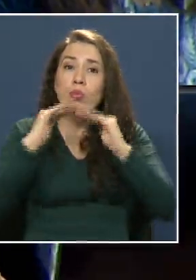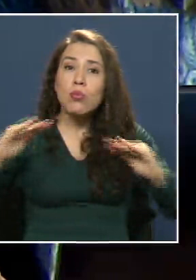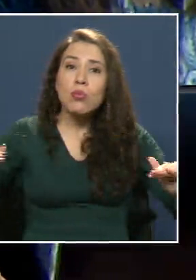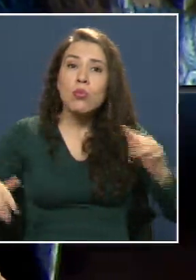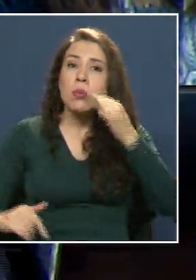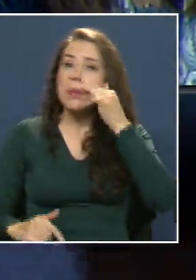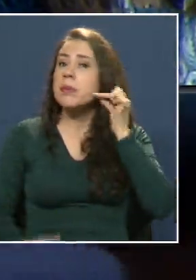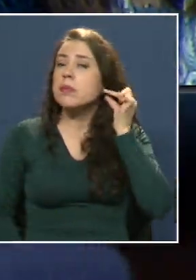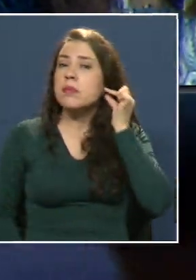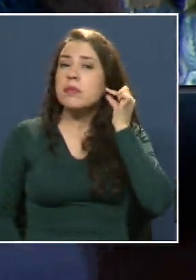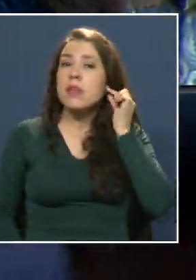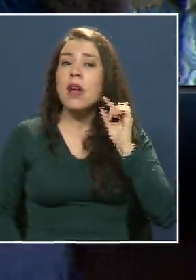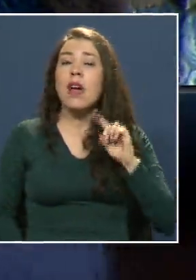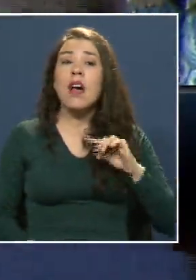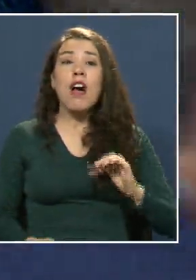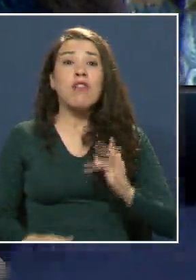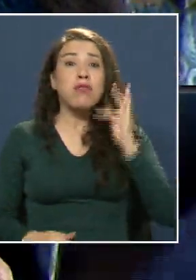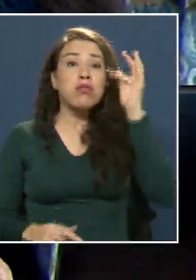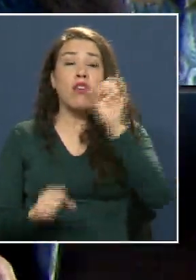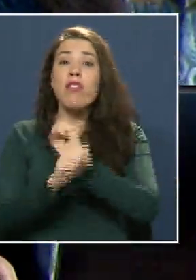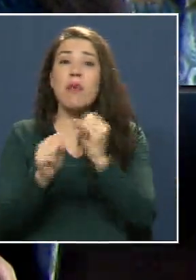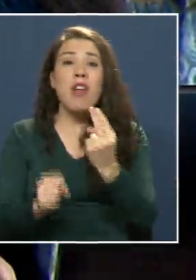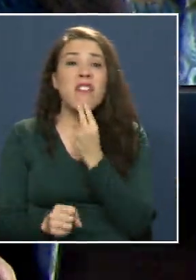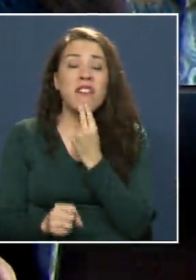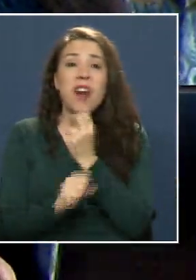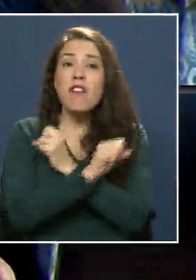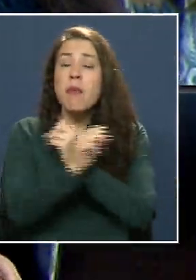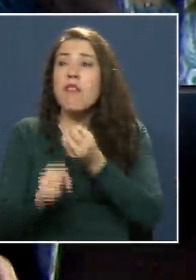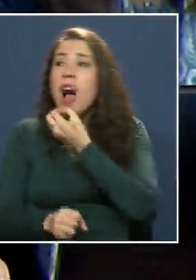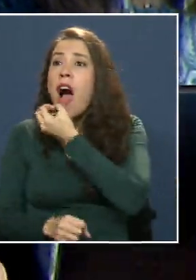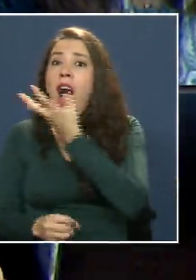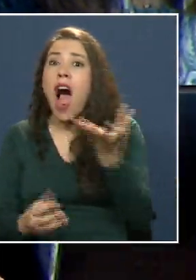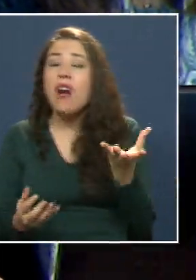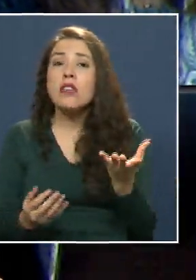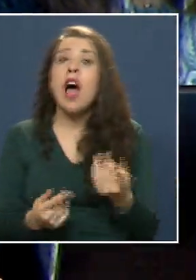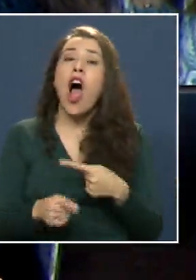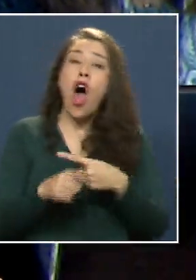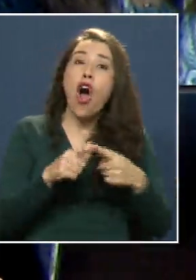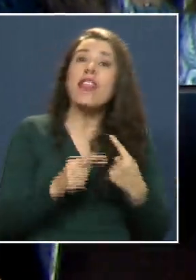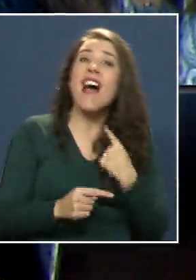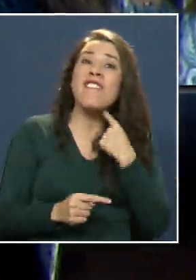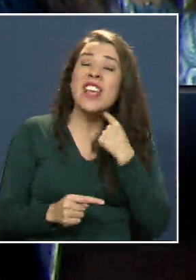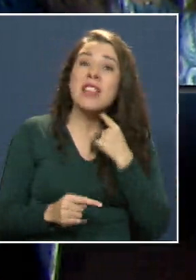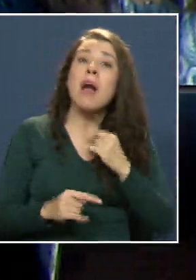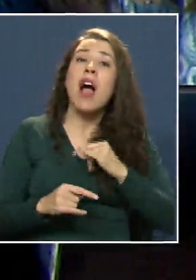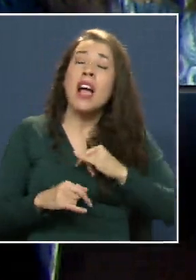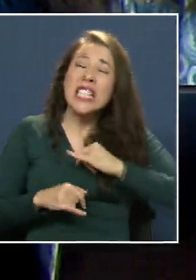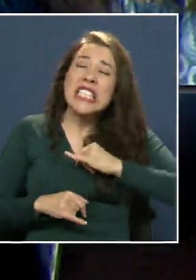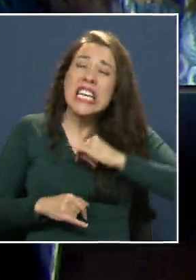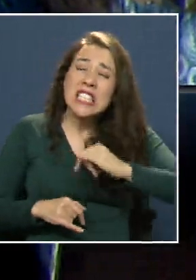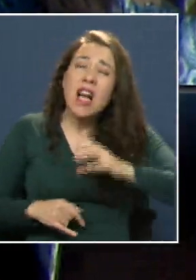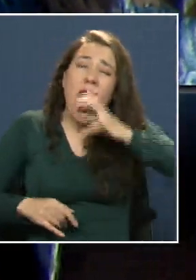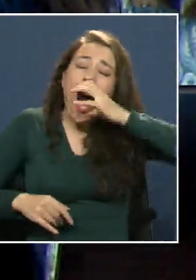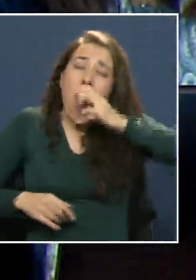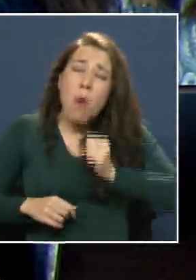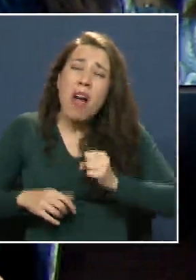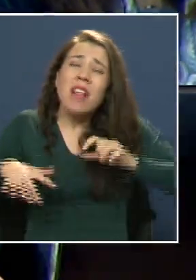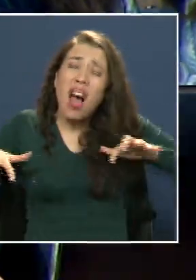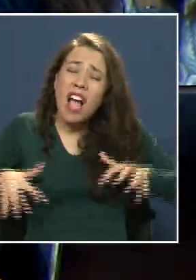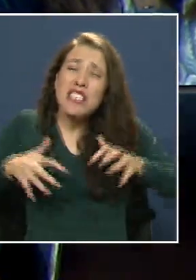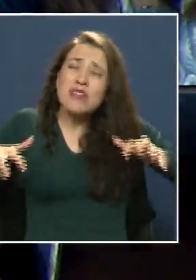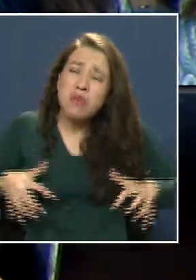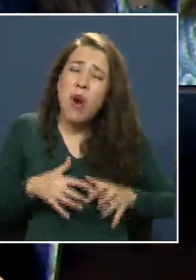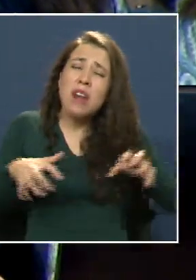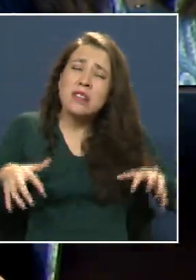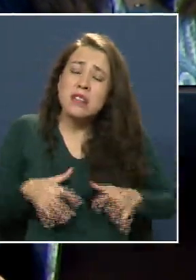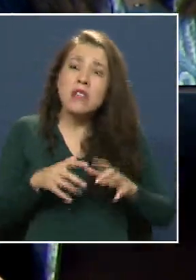niños no llegarán a vivir para contarlo. Pero a las víctimas que siguen con nosotros a costa de esfuerzos, resiliencia enormes, no